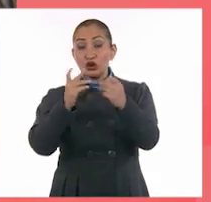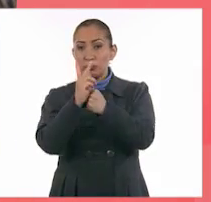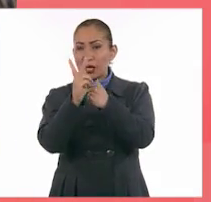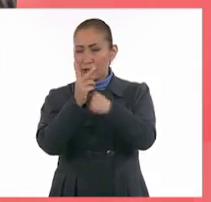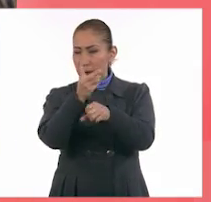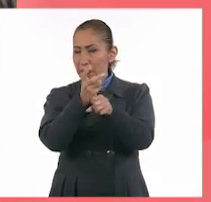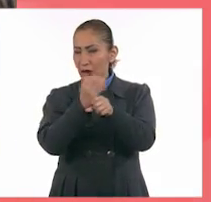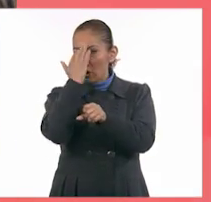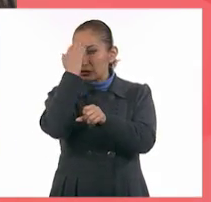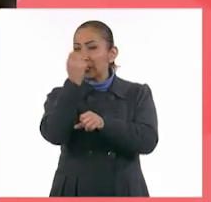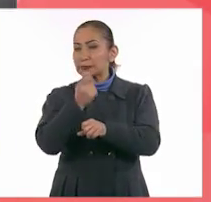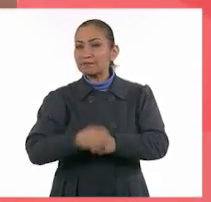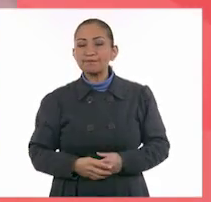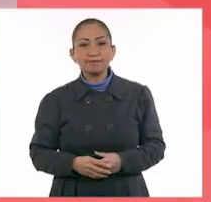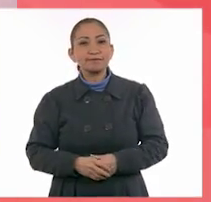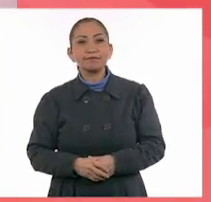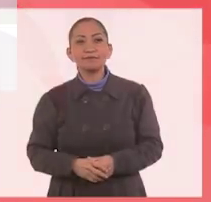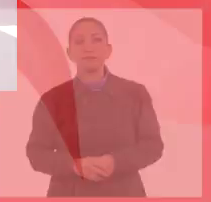Te invito a conocerlo.